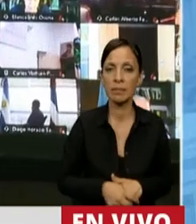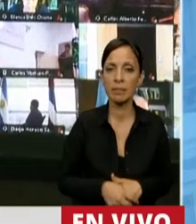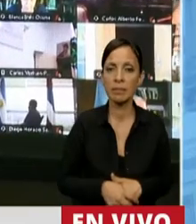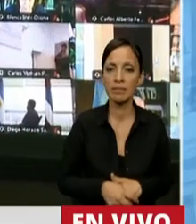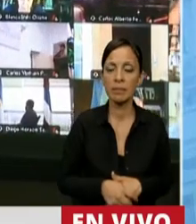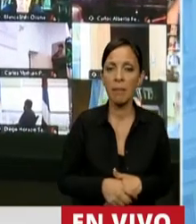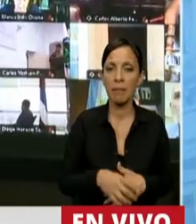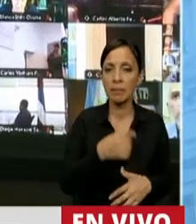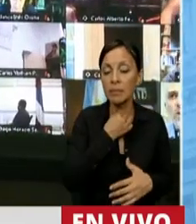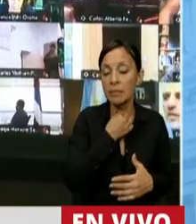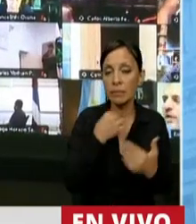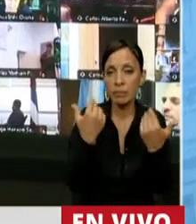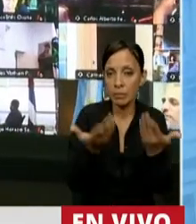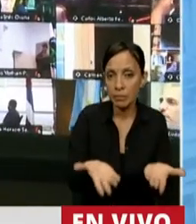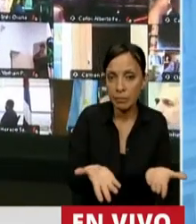ponerme